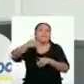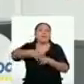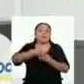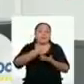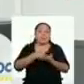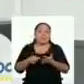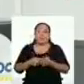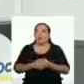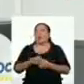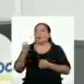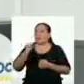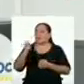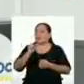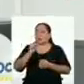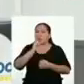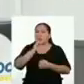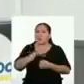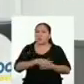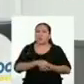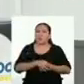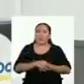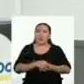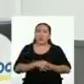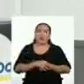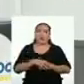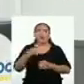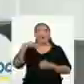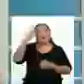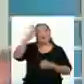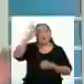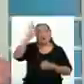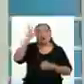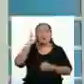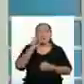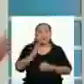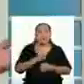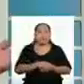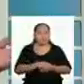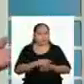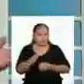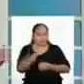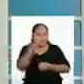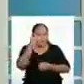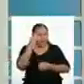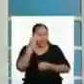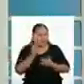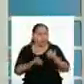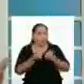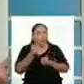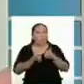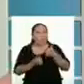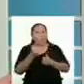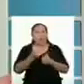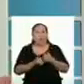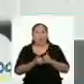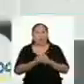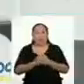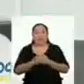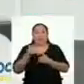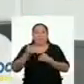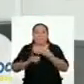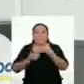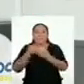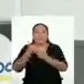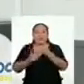Uy, sí. Varios andan intentando predecir el futuro. ¿Sabes qué operación matemática usan para intentar predecirlo?